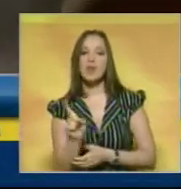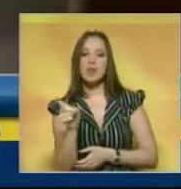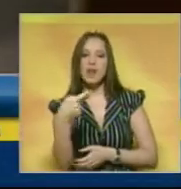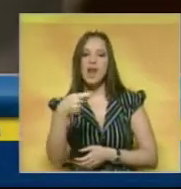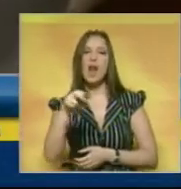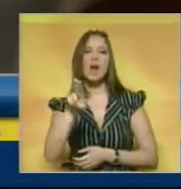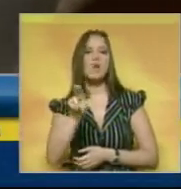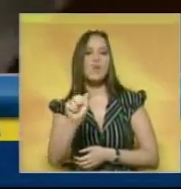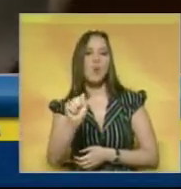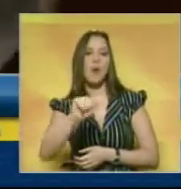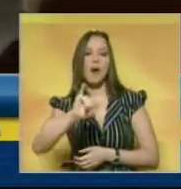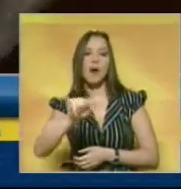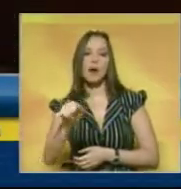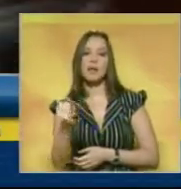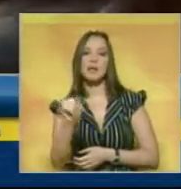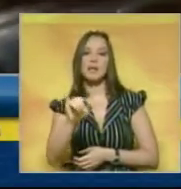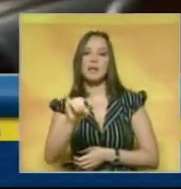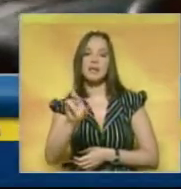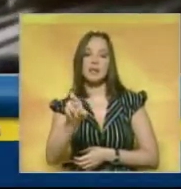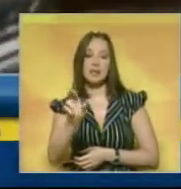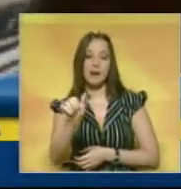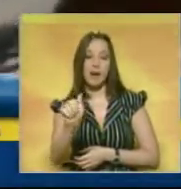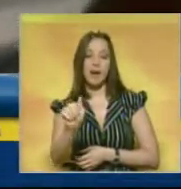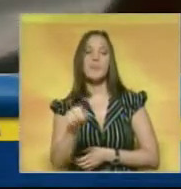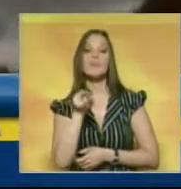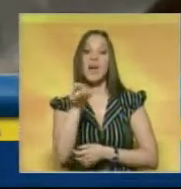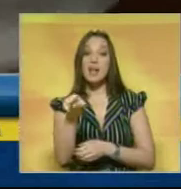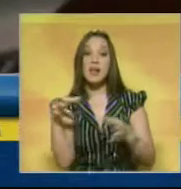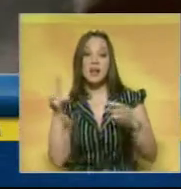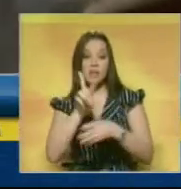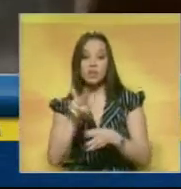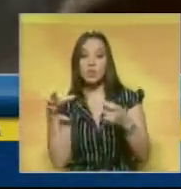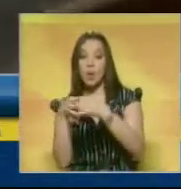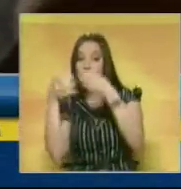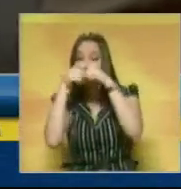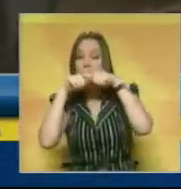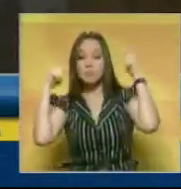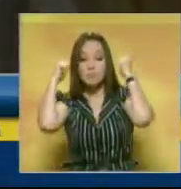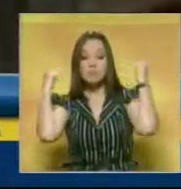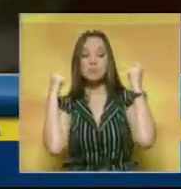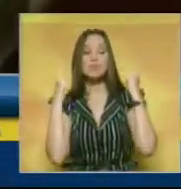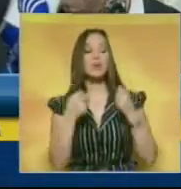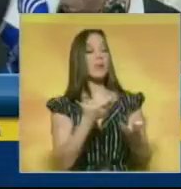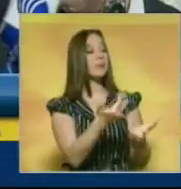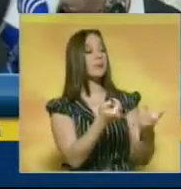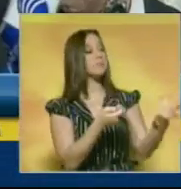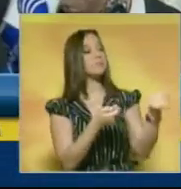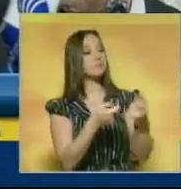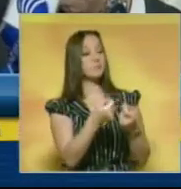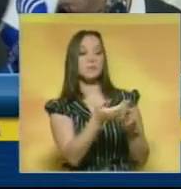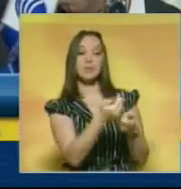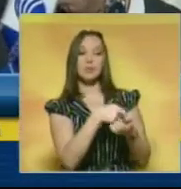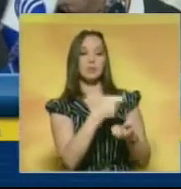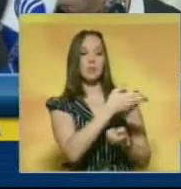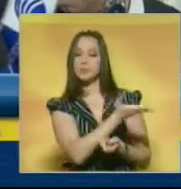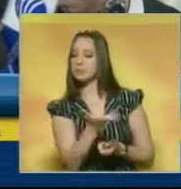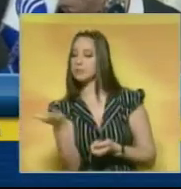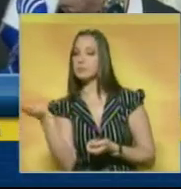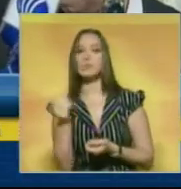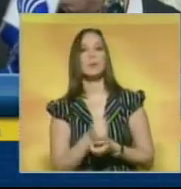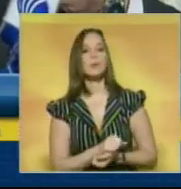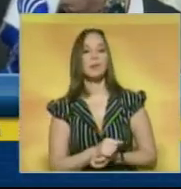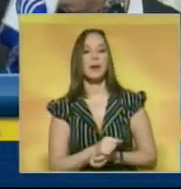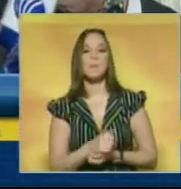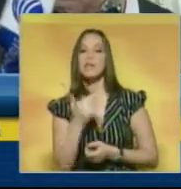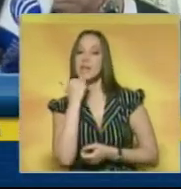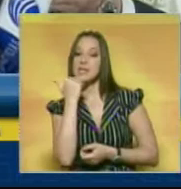boscosa de injerencia de 2 frentes de las FARC, los cuales cobran cuota para permitir estos pasos. Pasan cerca